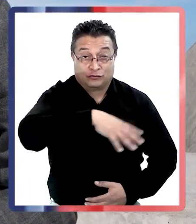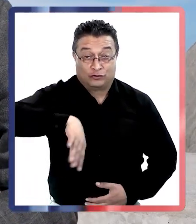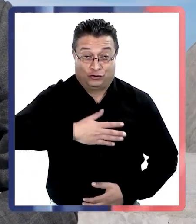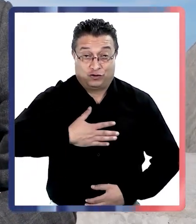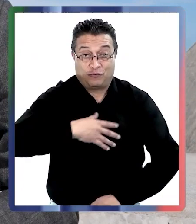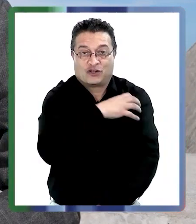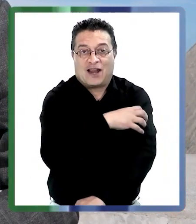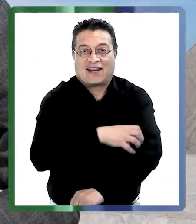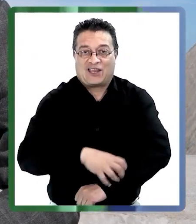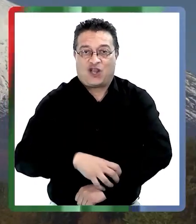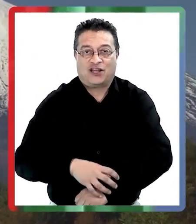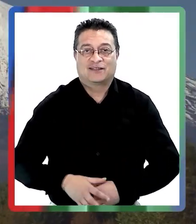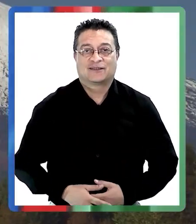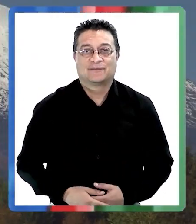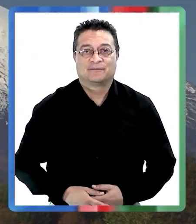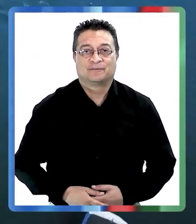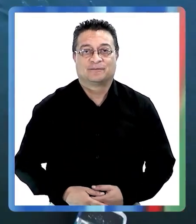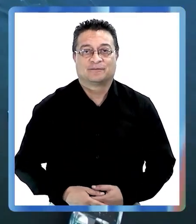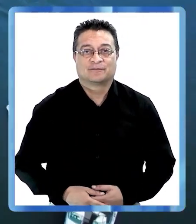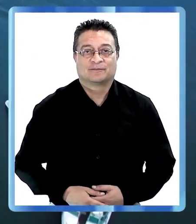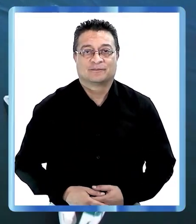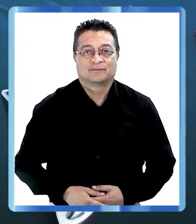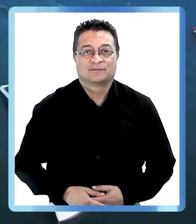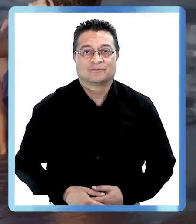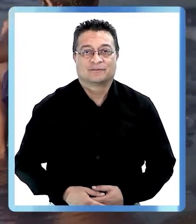Somos las regiones.